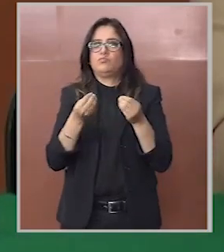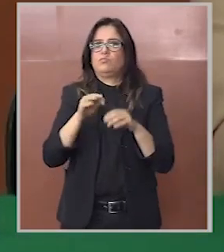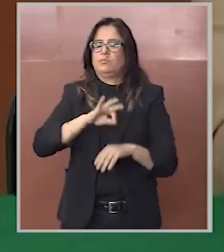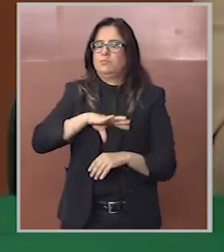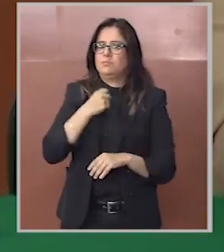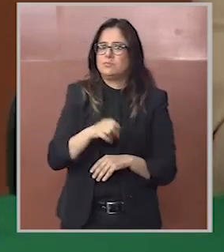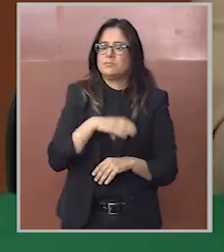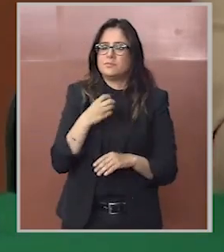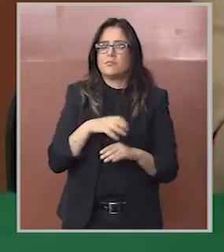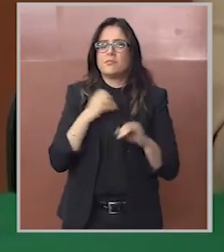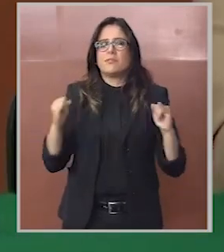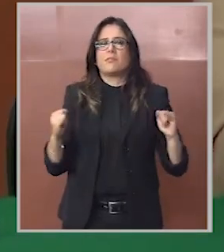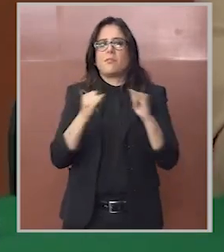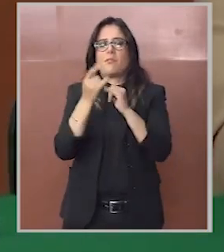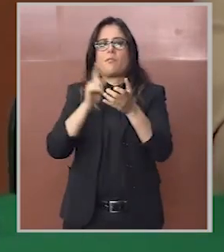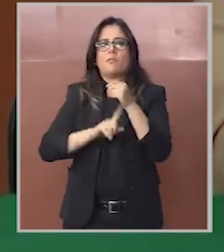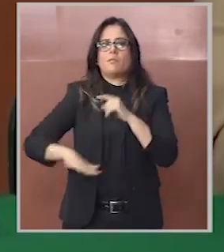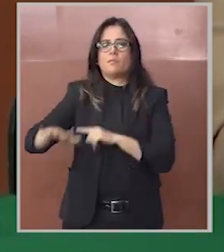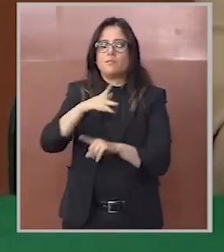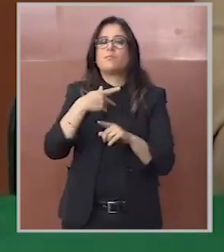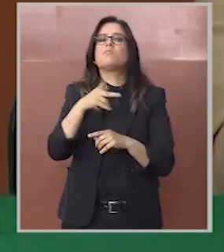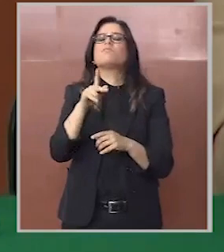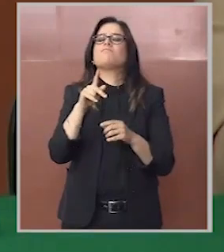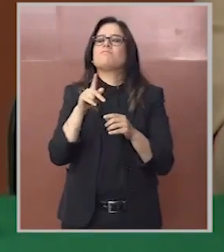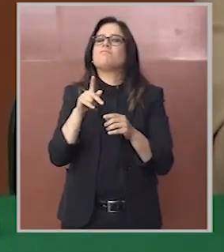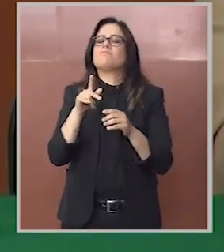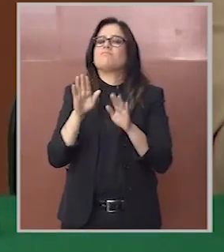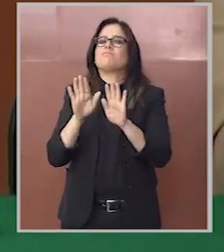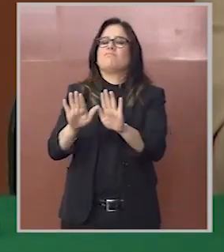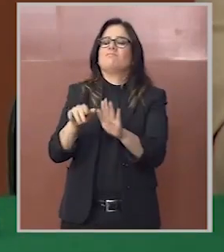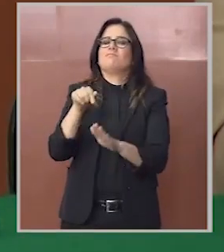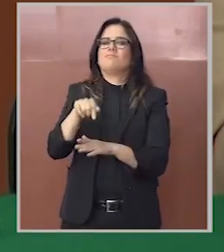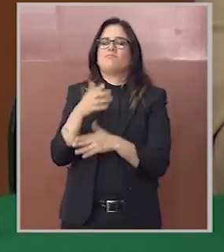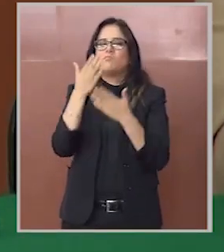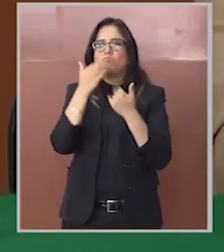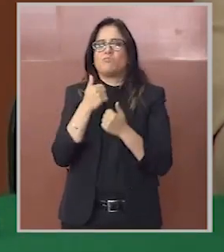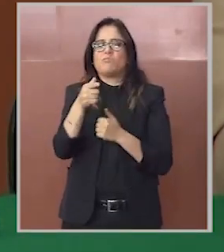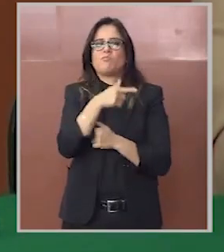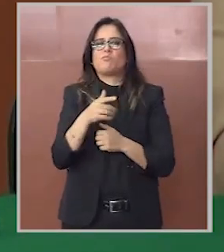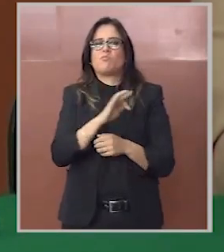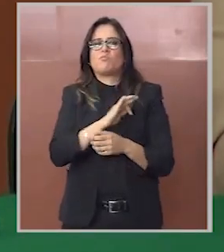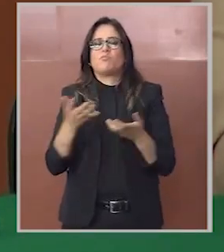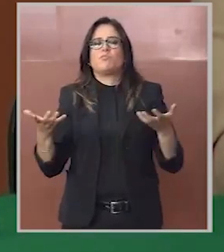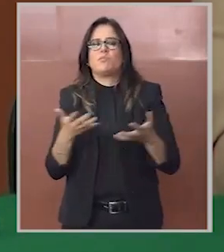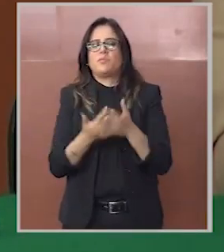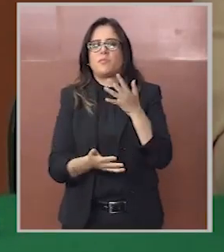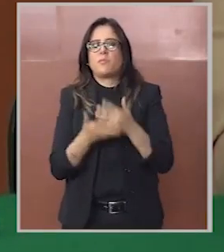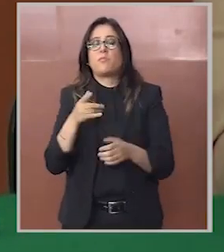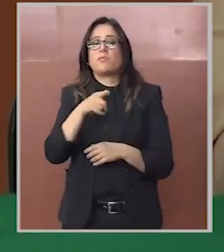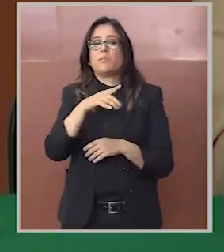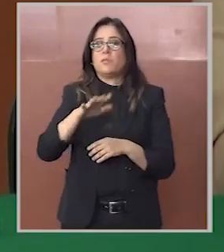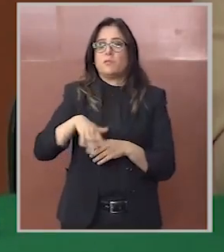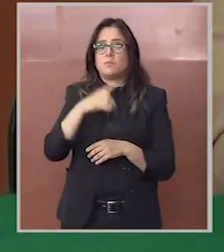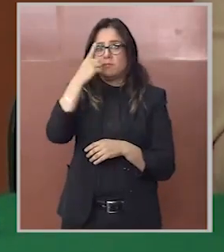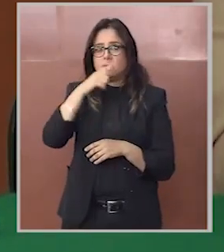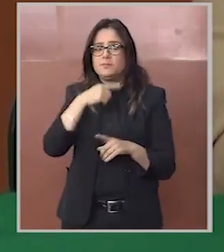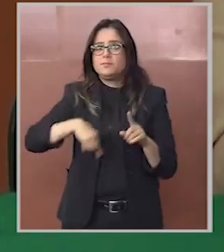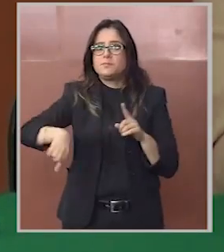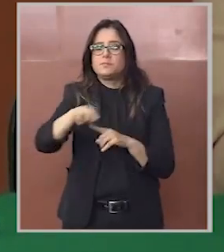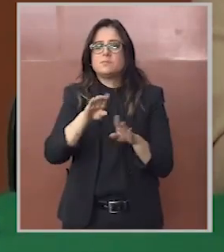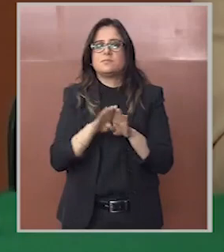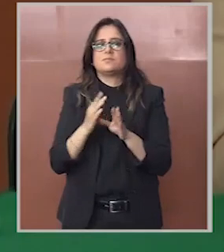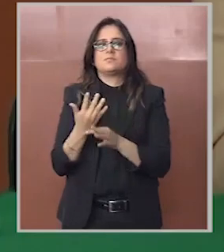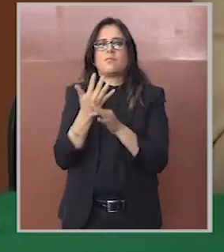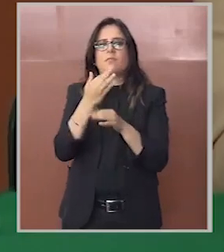institucionales se han hecho pero se quedan ahí no En algún lugar y no aterrizan Y entonces cuando nos buscan a nosotras como bien lo